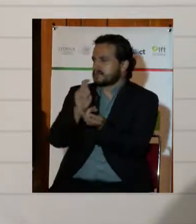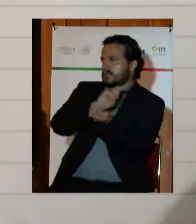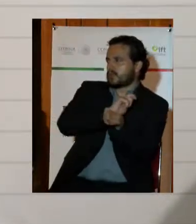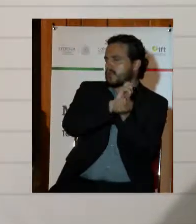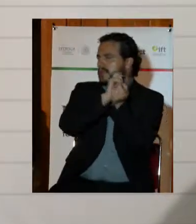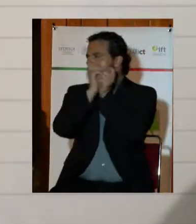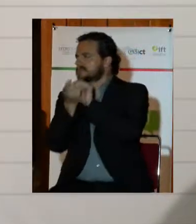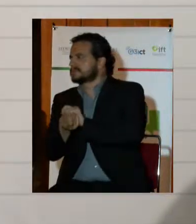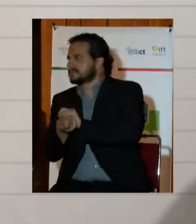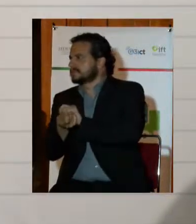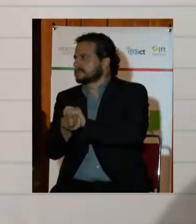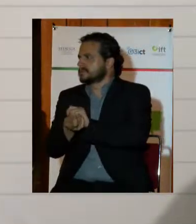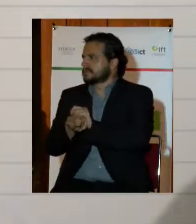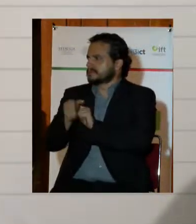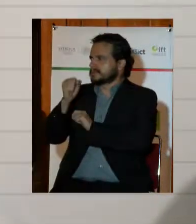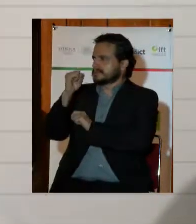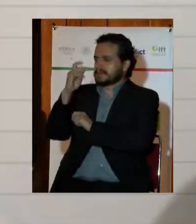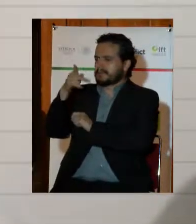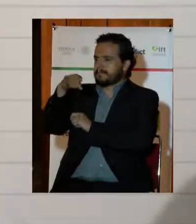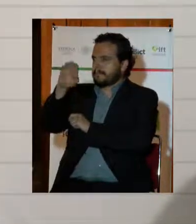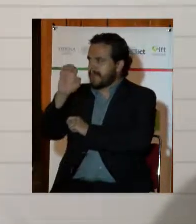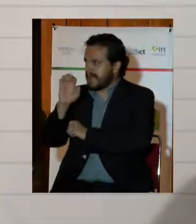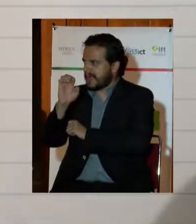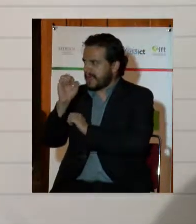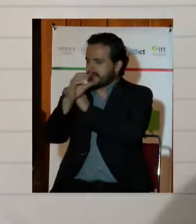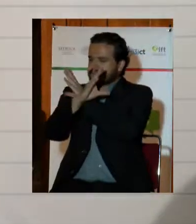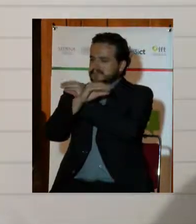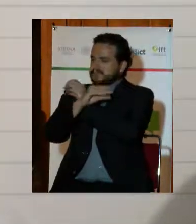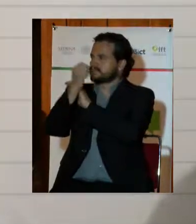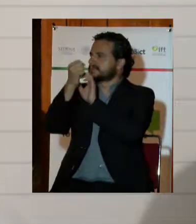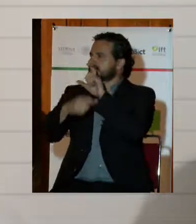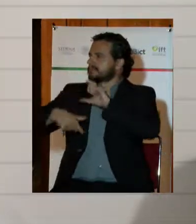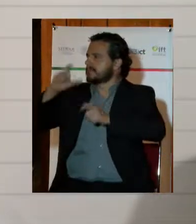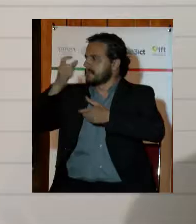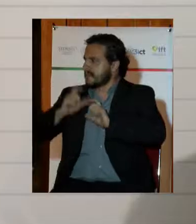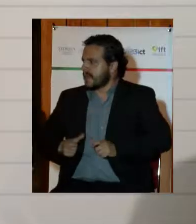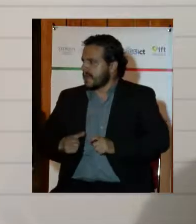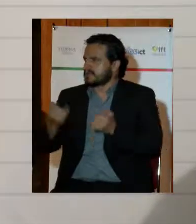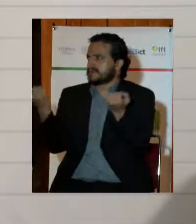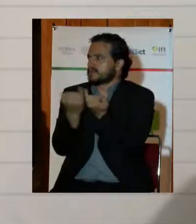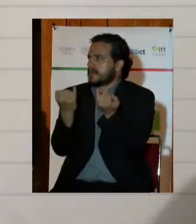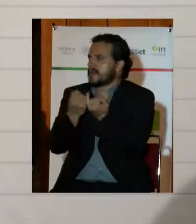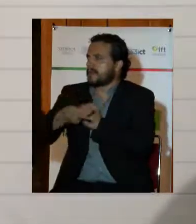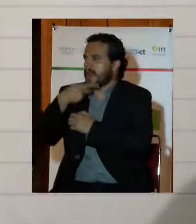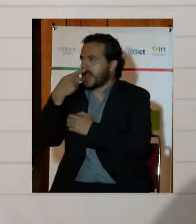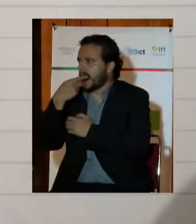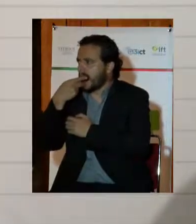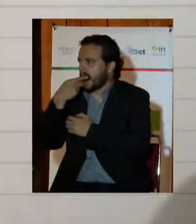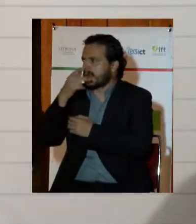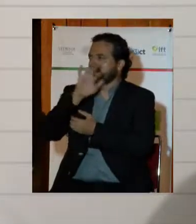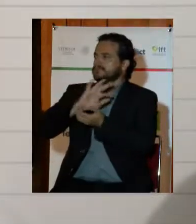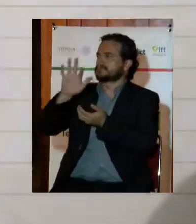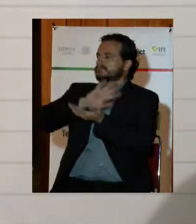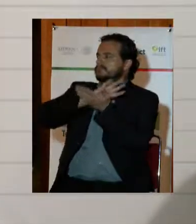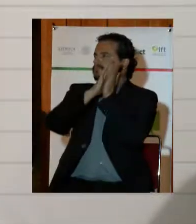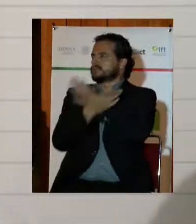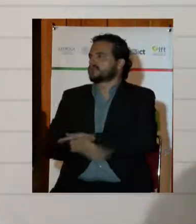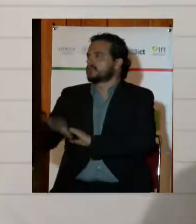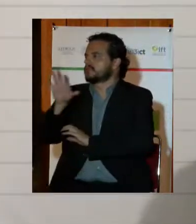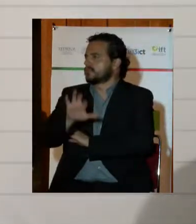llamado Skype Translator, que cambia el lenguaje oral a texto escrito, no solamente en un